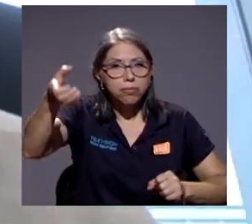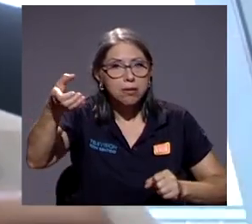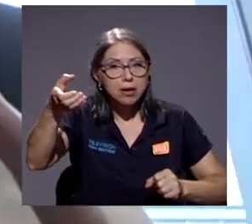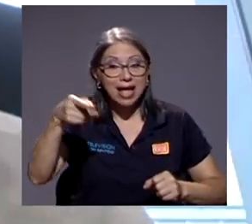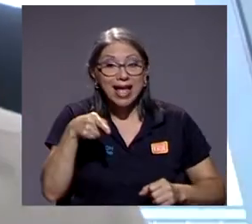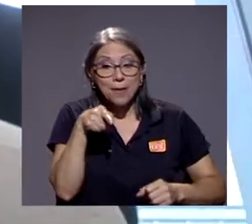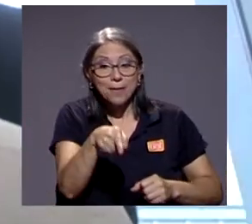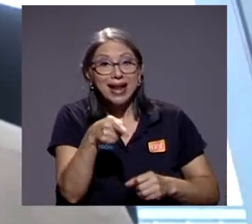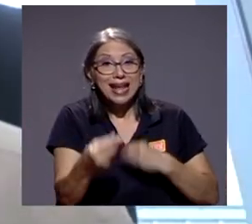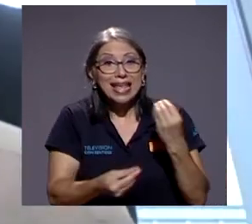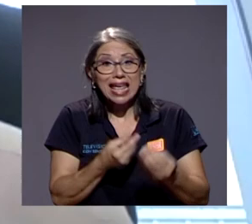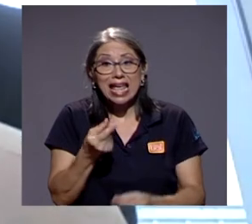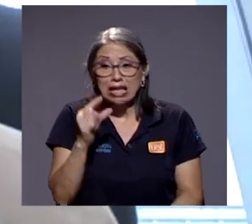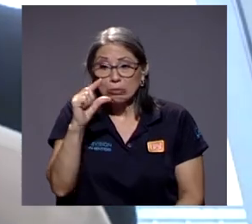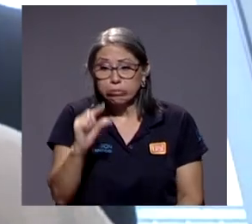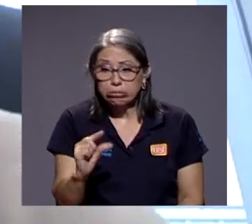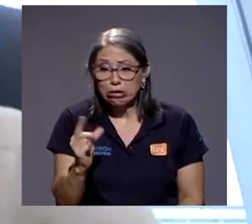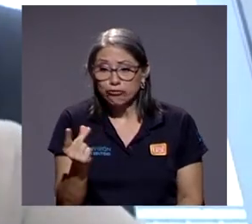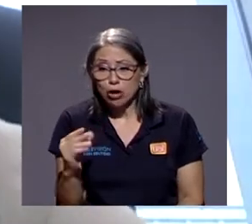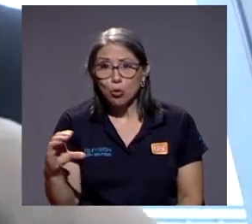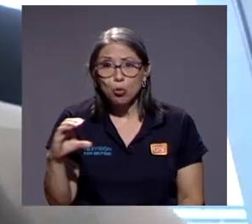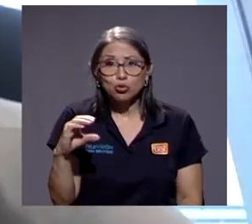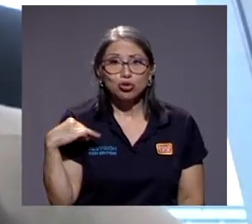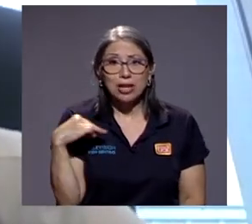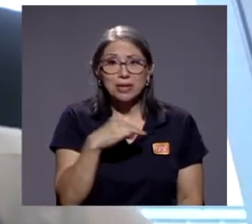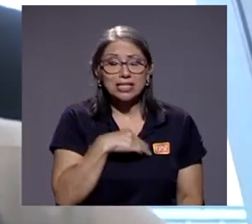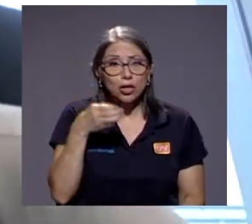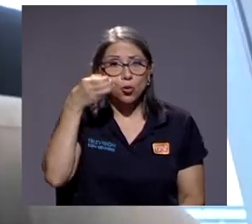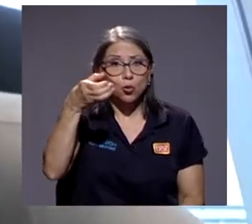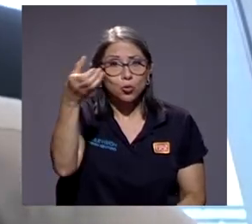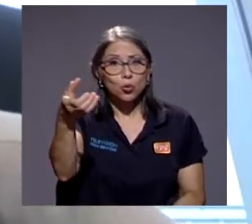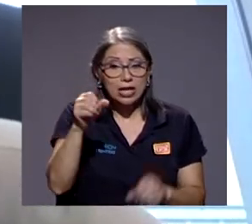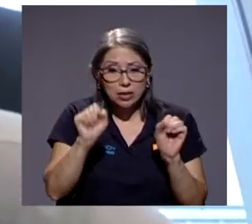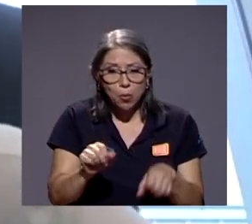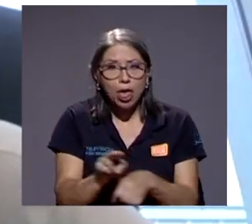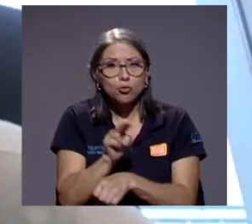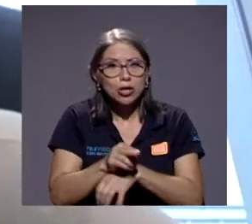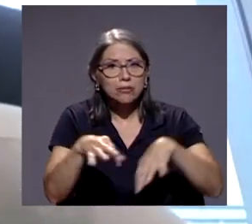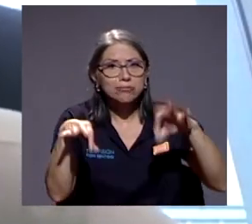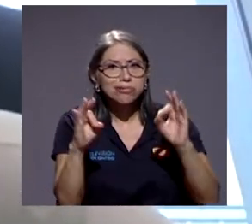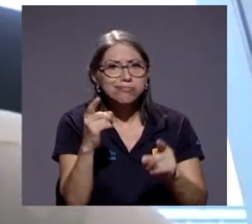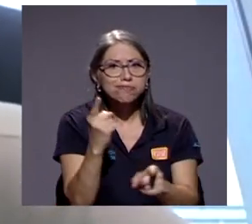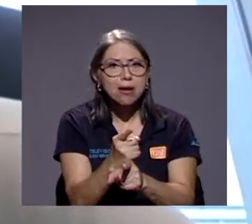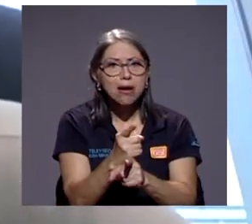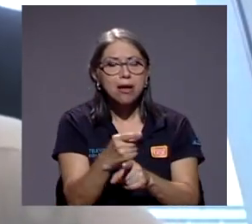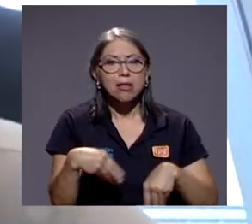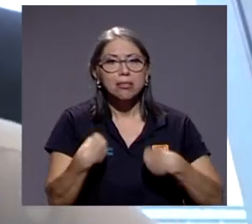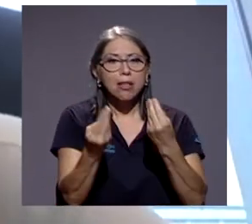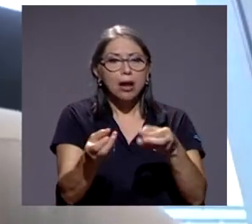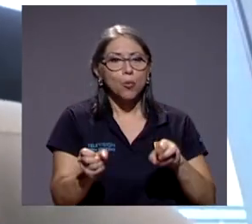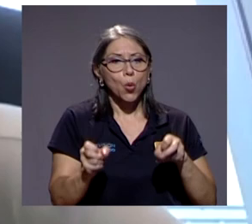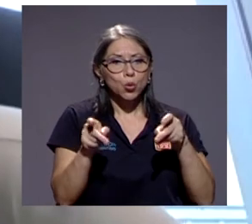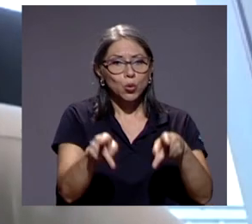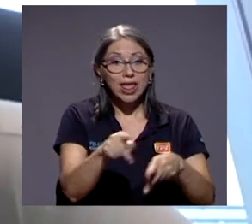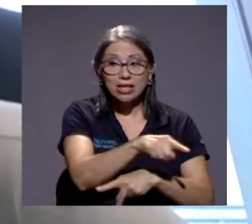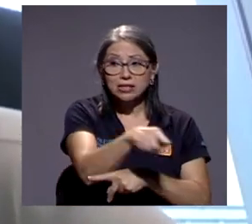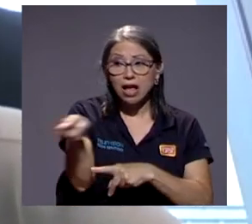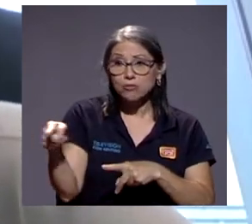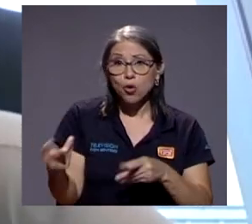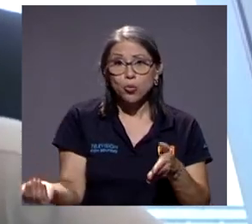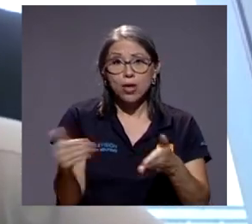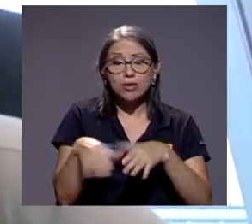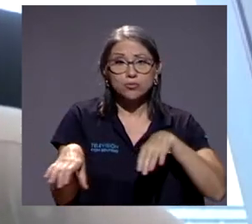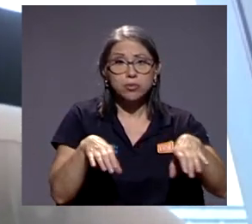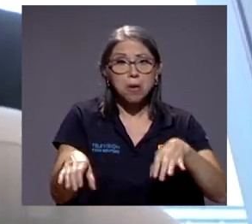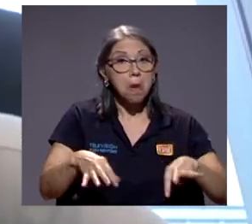los escasos recursos del ministerio de cultura en y dar oportunidades a que se reactiven el sector había un buen ambiente